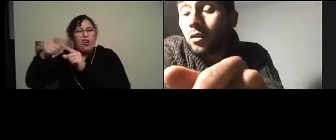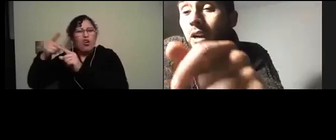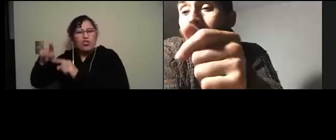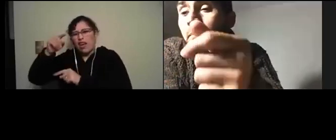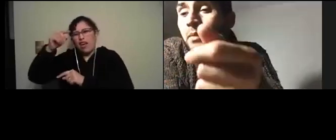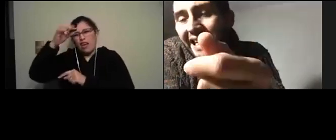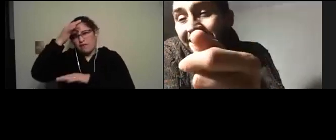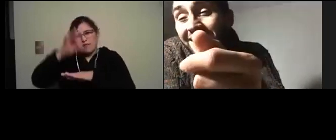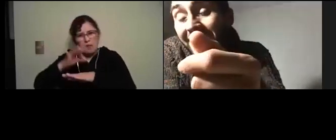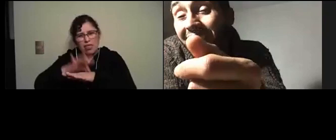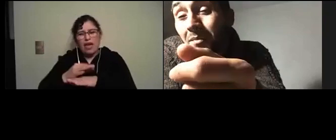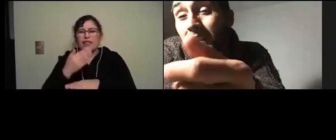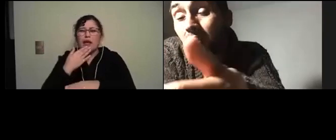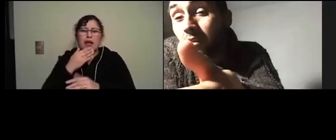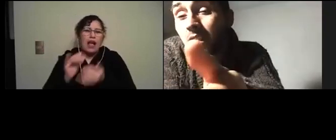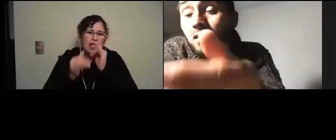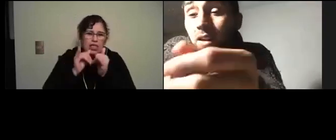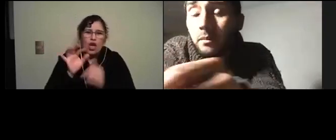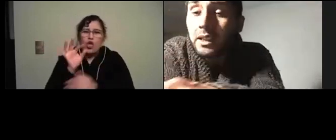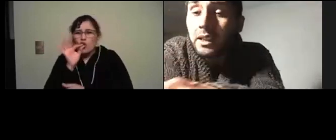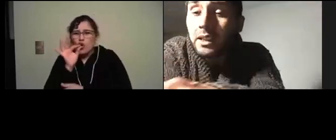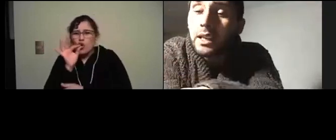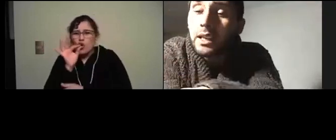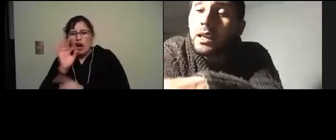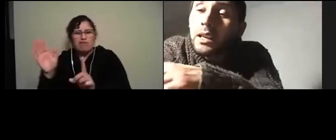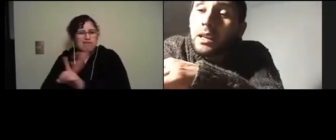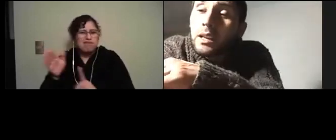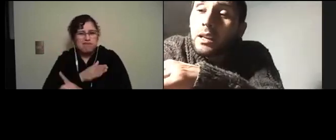o de droga, hay antecedentes de maltrato físico, claramente